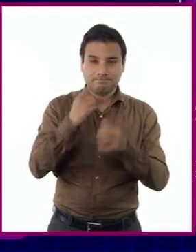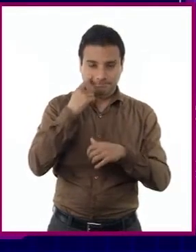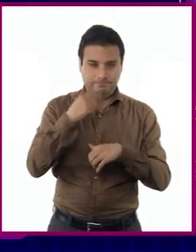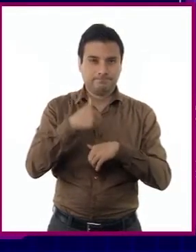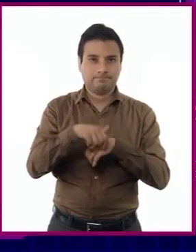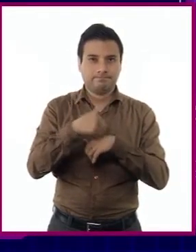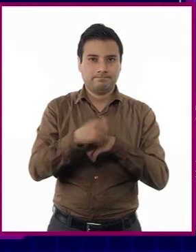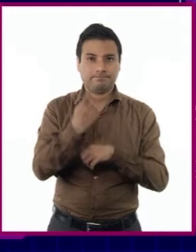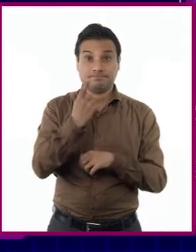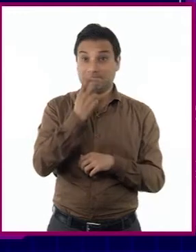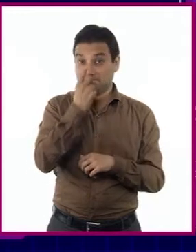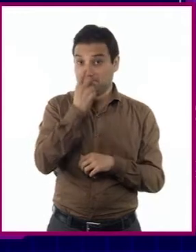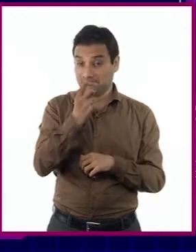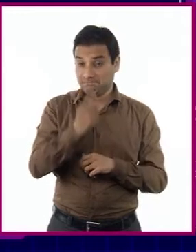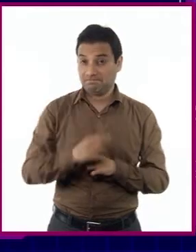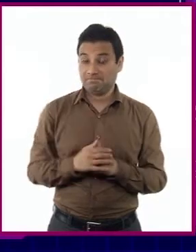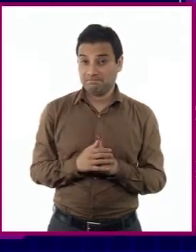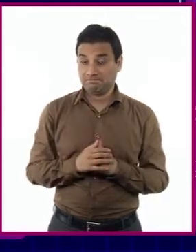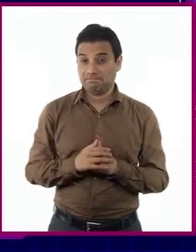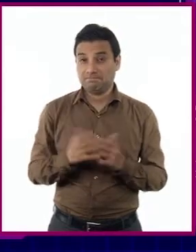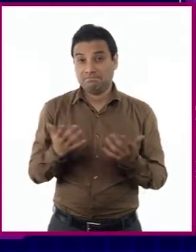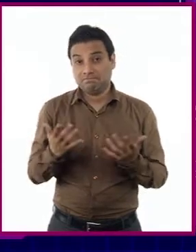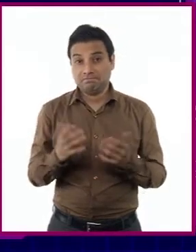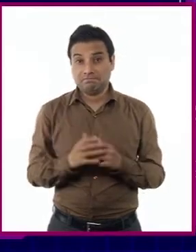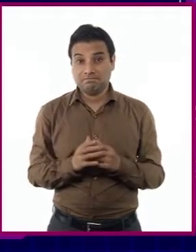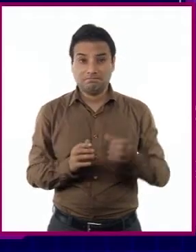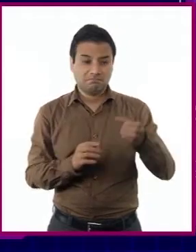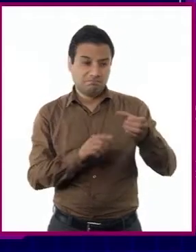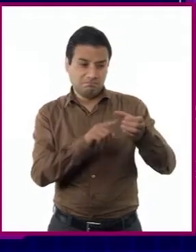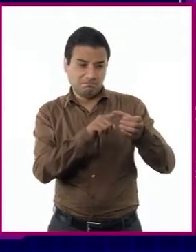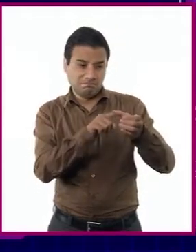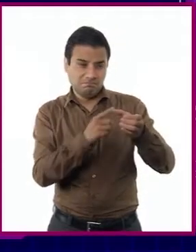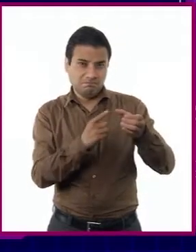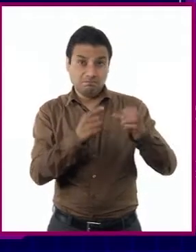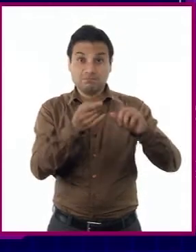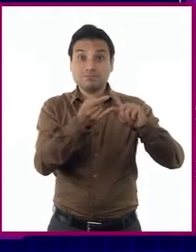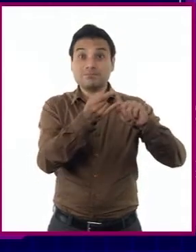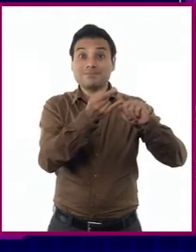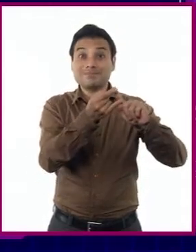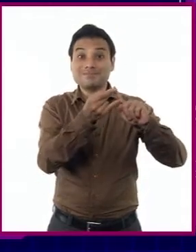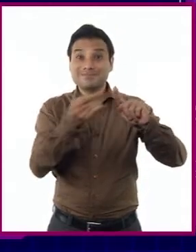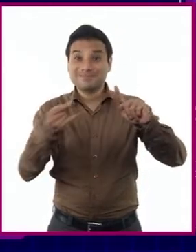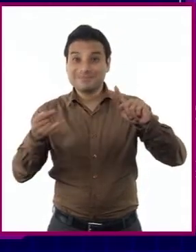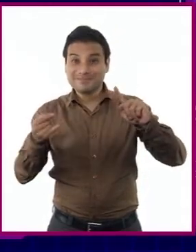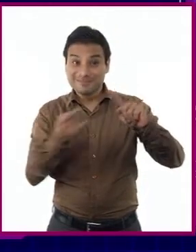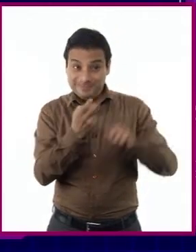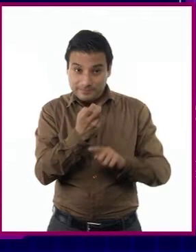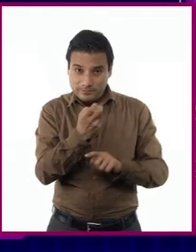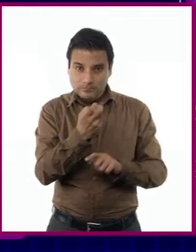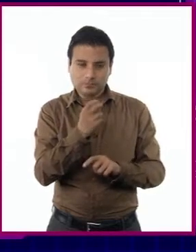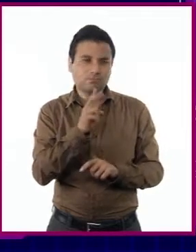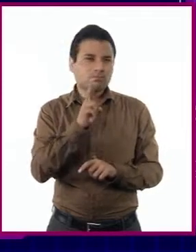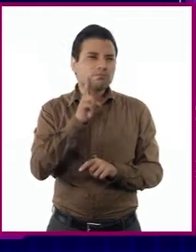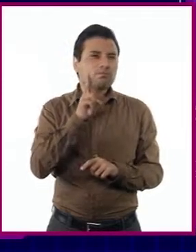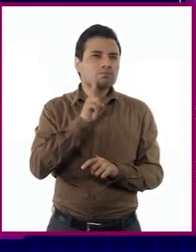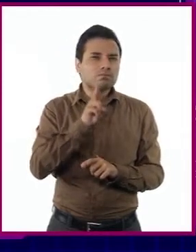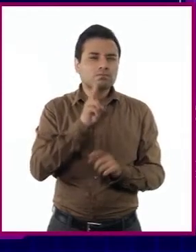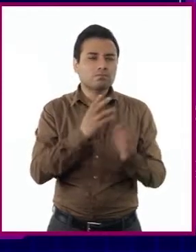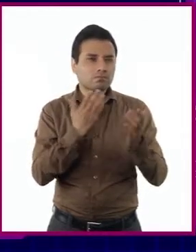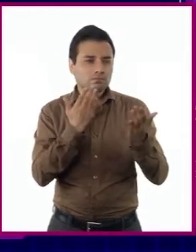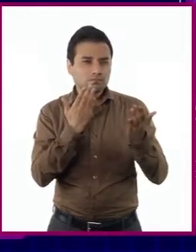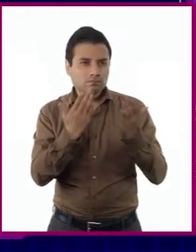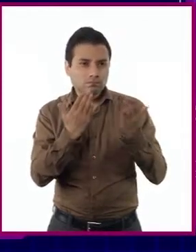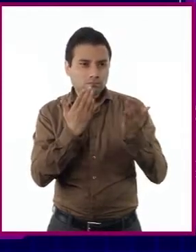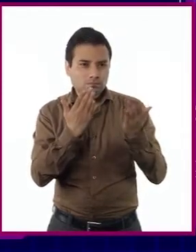únicamente tomó en cuenta el tamaño de los rectángulos porque se construyeron los tubos entonces